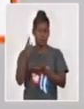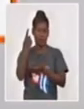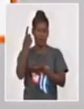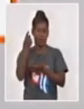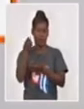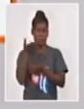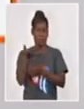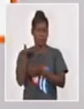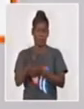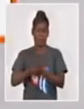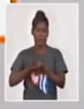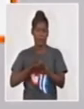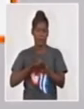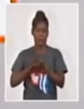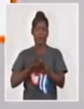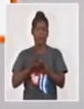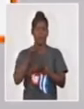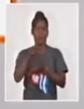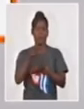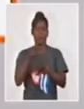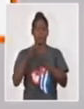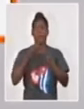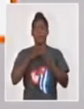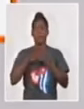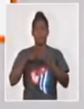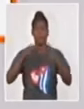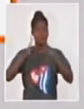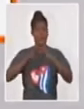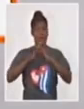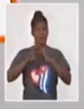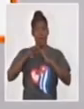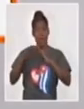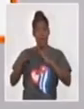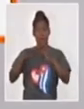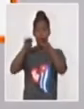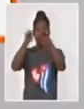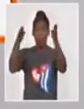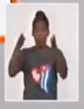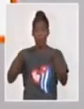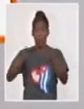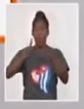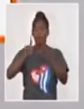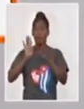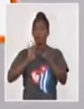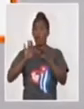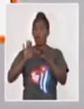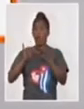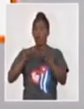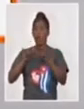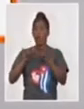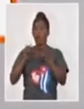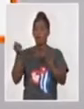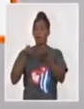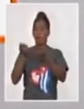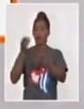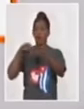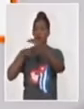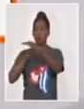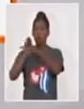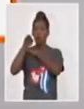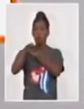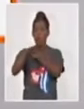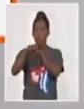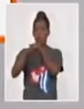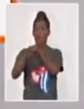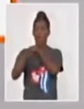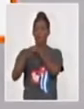que es en su lugar de residencia, como bien se dice, o en el garaje, o en el portal, o en